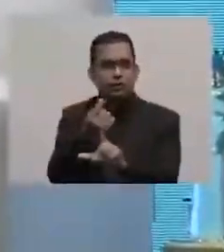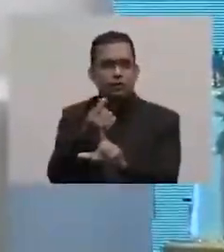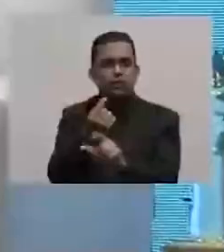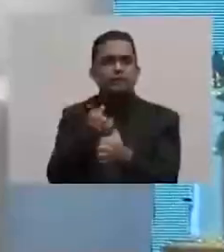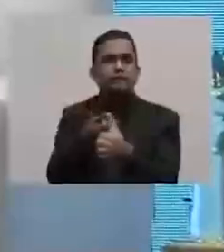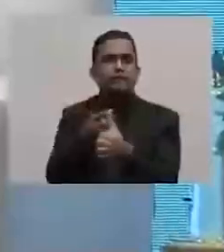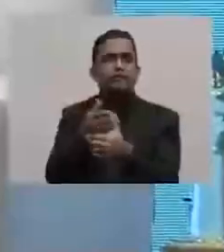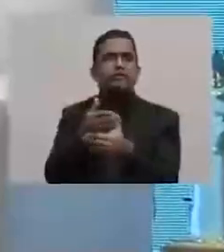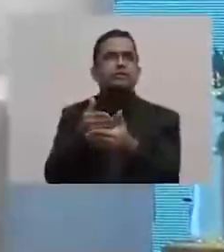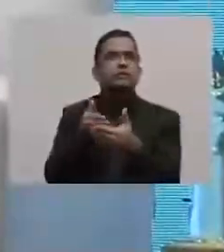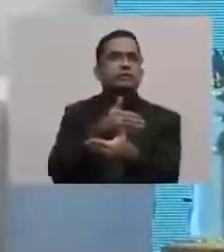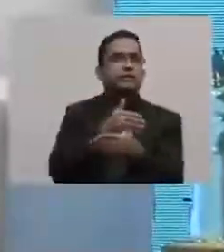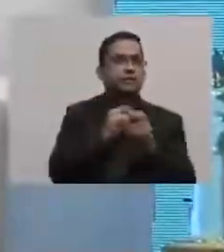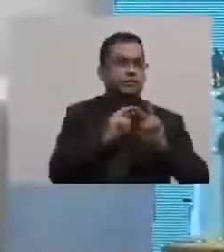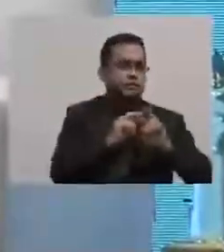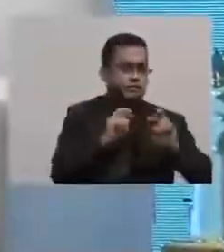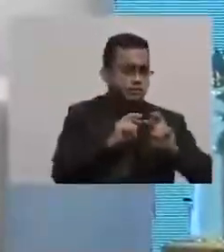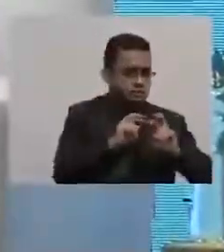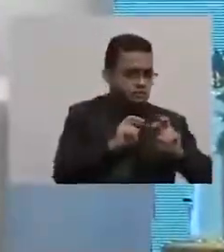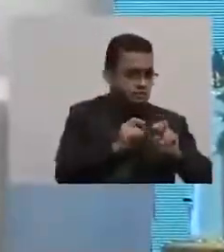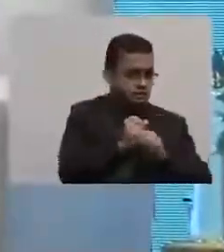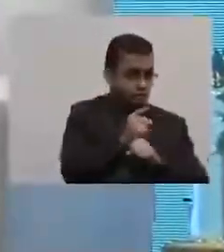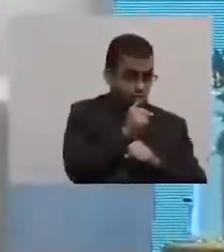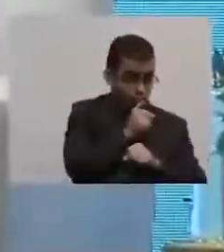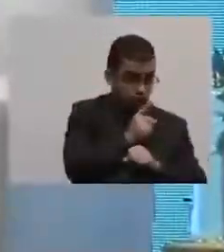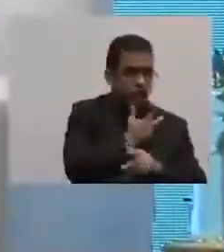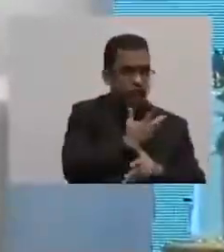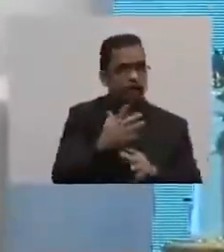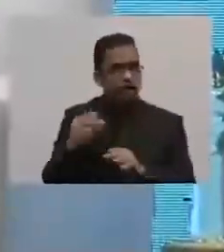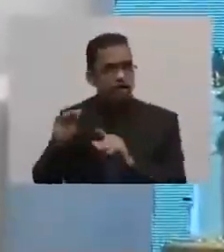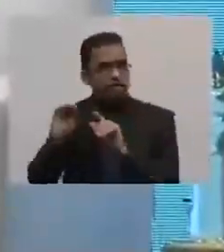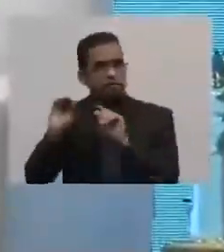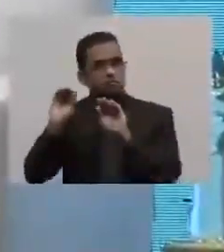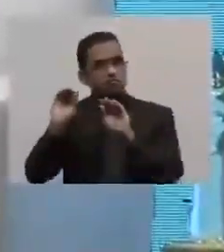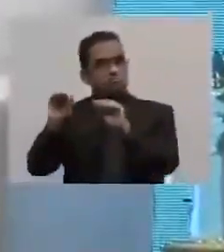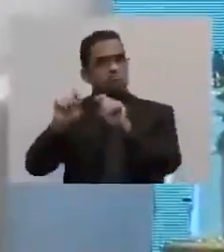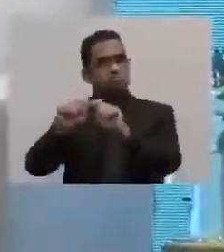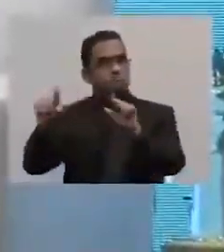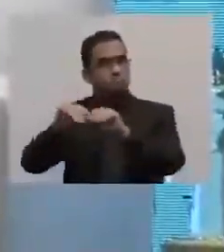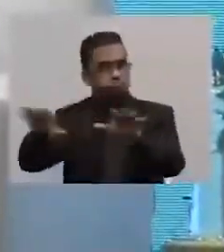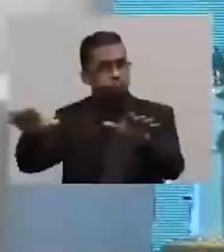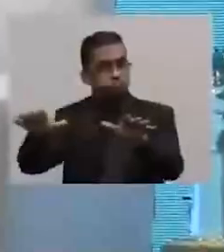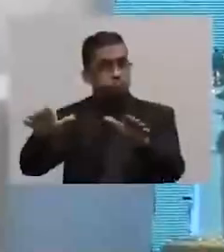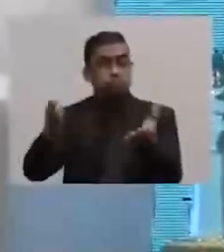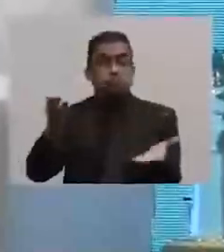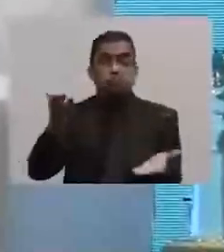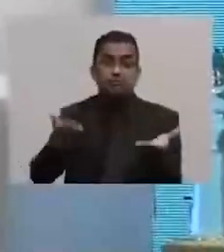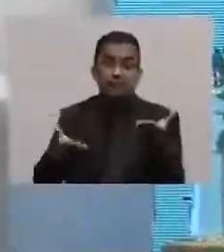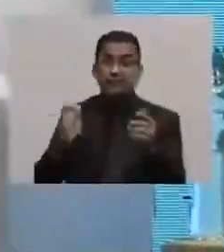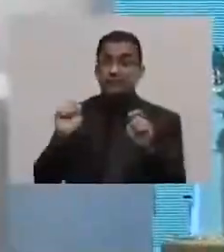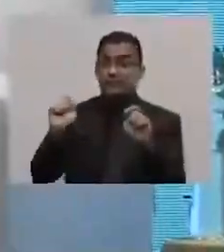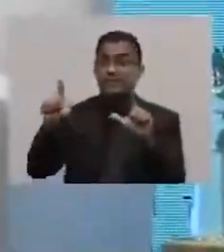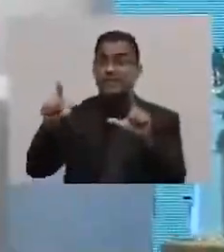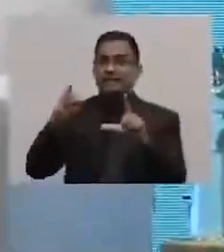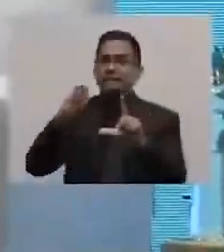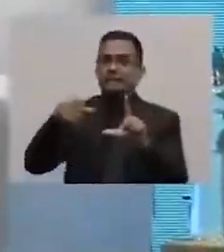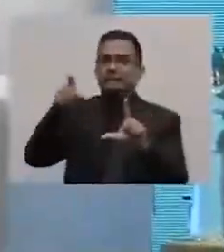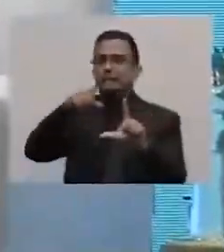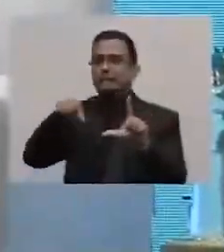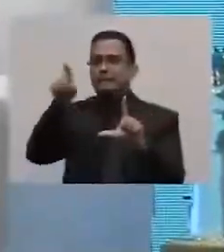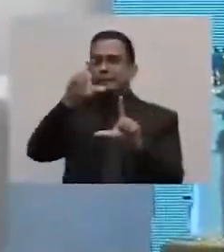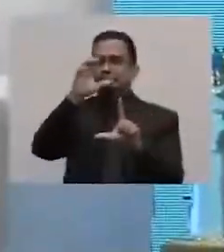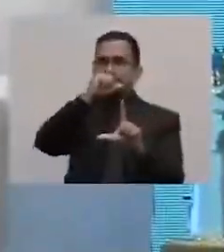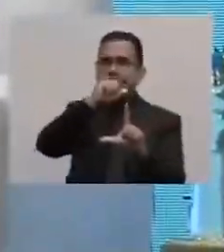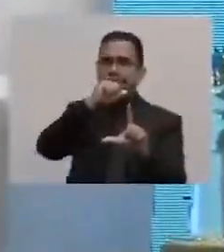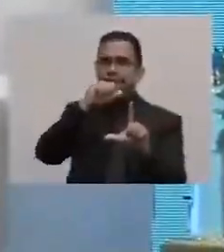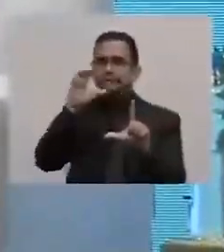indaga, lo investiga. Por tanto, pudiera decir que la noticia pudiera carecer de algunos elementos tal vez que el periodista